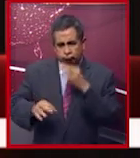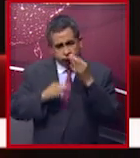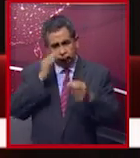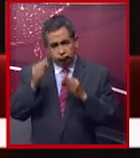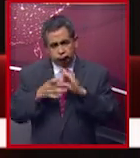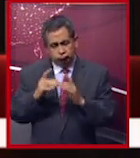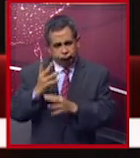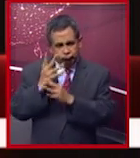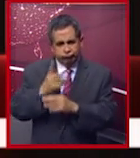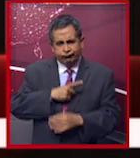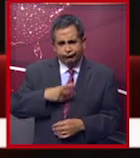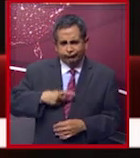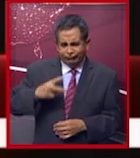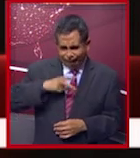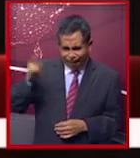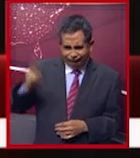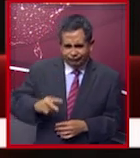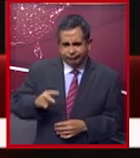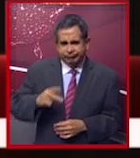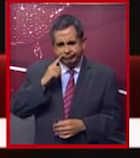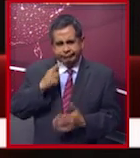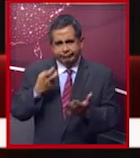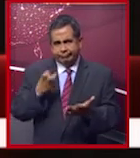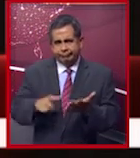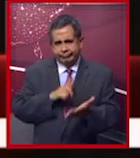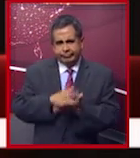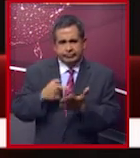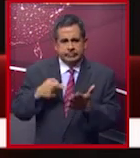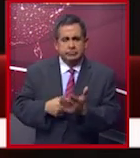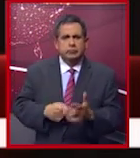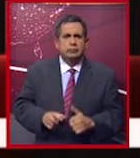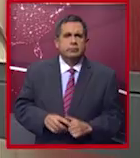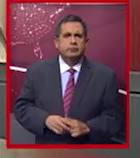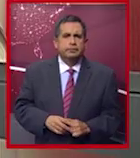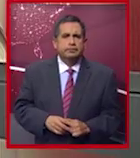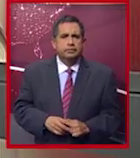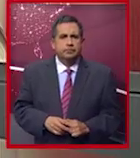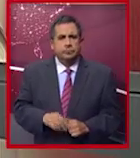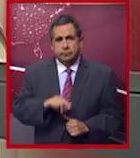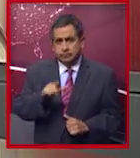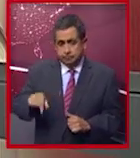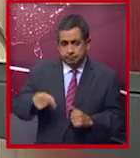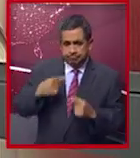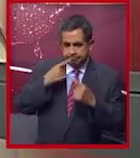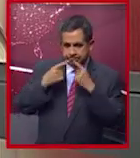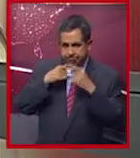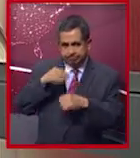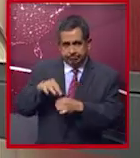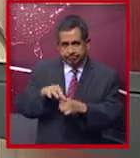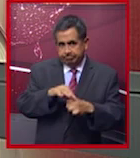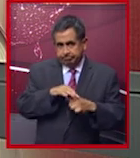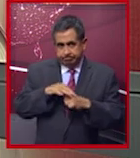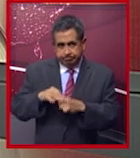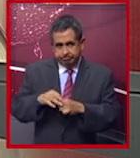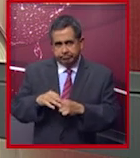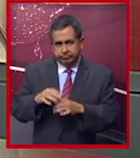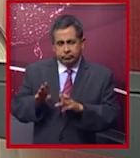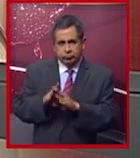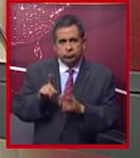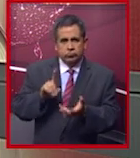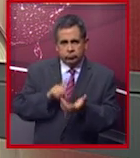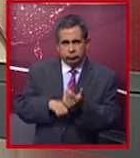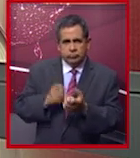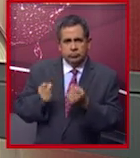un principio rector de todas las disposiciones de esta ley que estamos discutiendo. Después de esta discusión se procedió con la votación